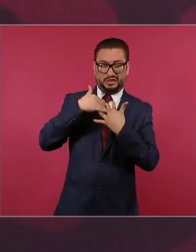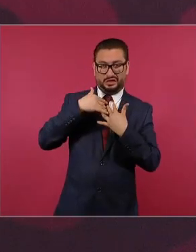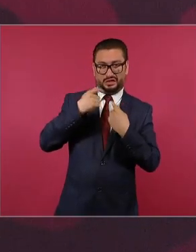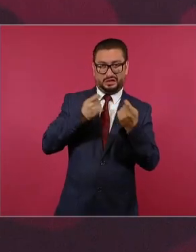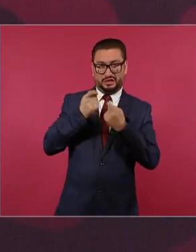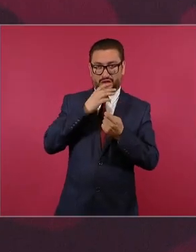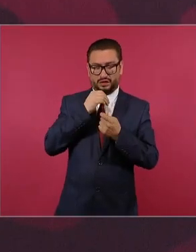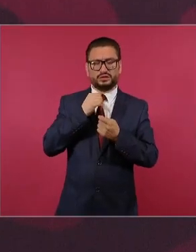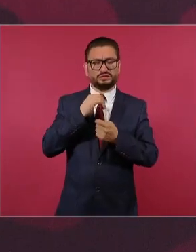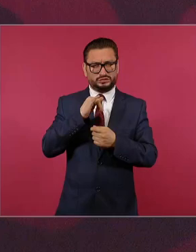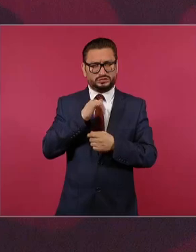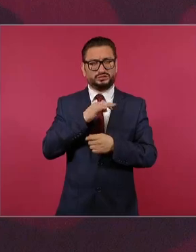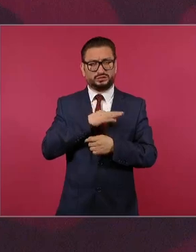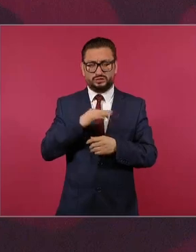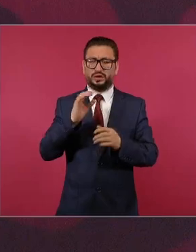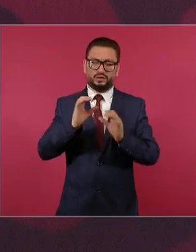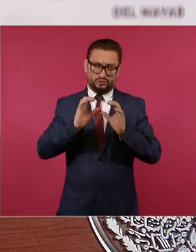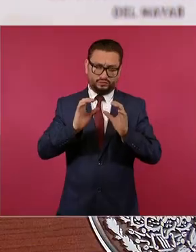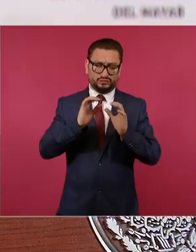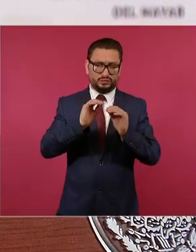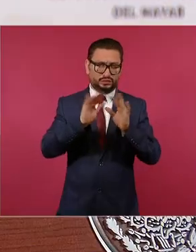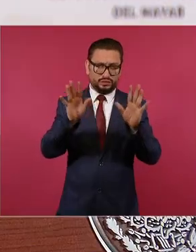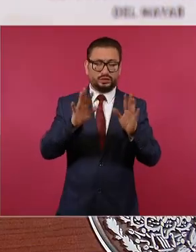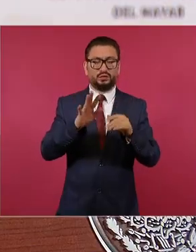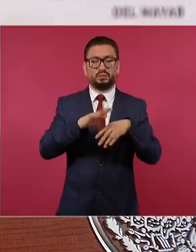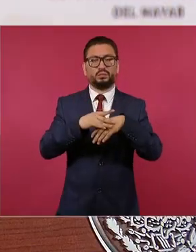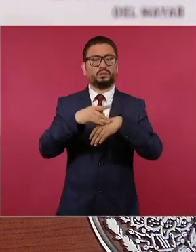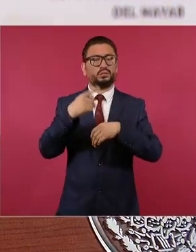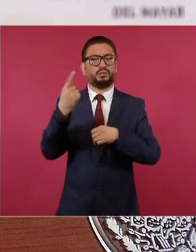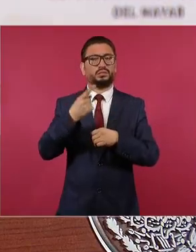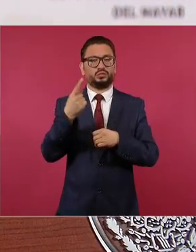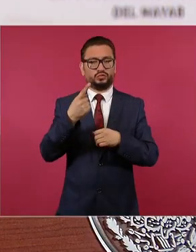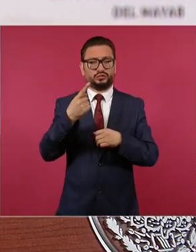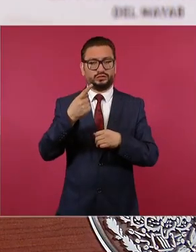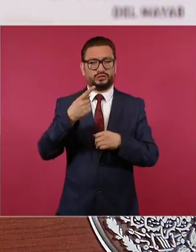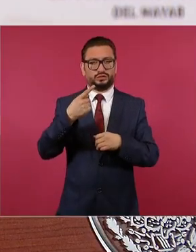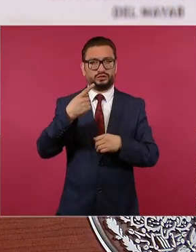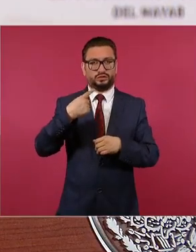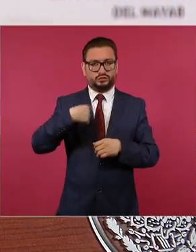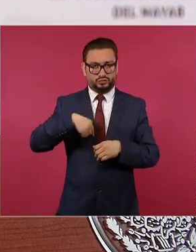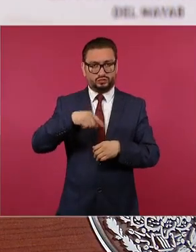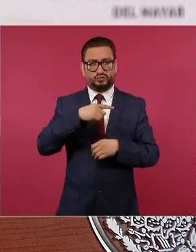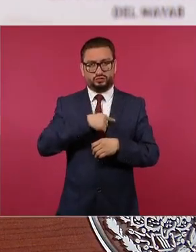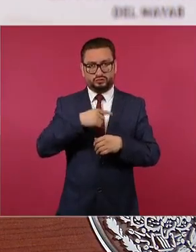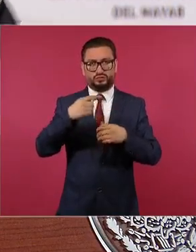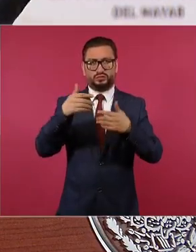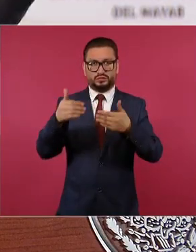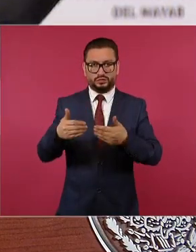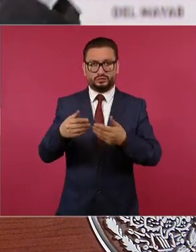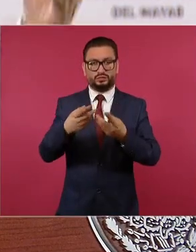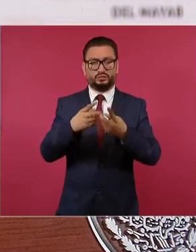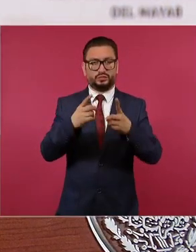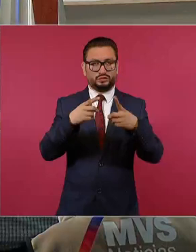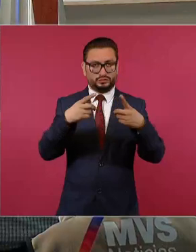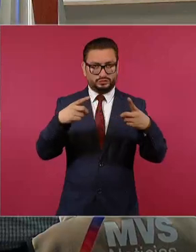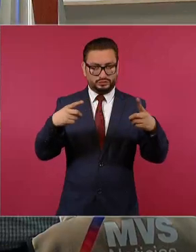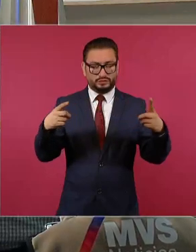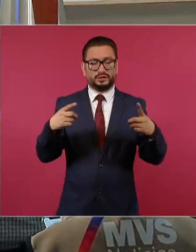Tenemos que cuidarlo, desde luego, porque tenemos cortinas para el desarrollo. Estamos, por ejemplo,